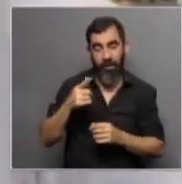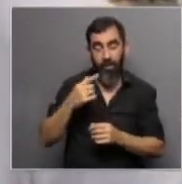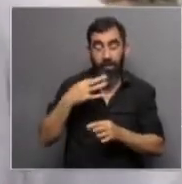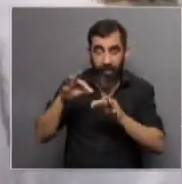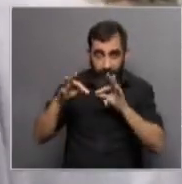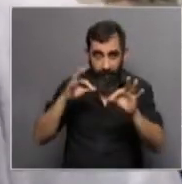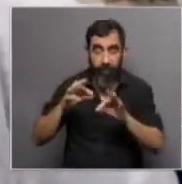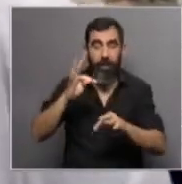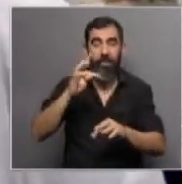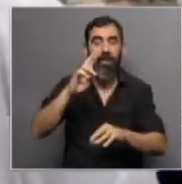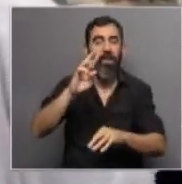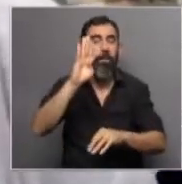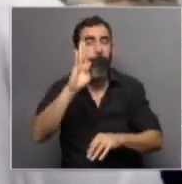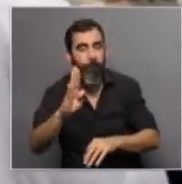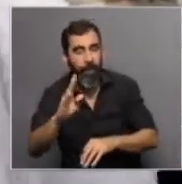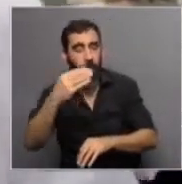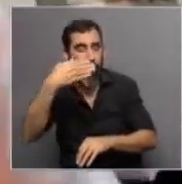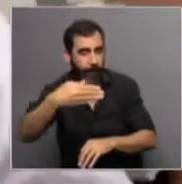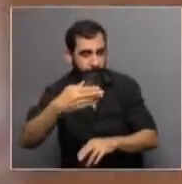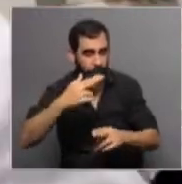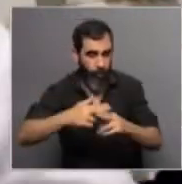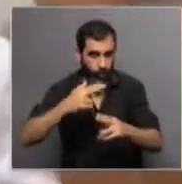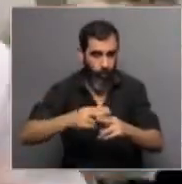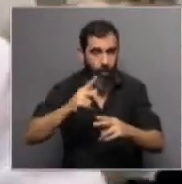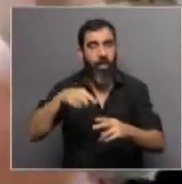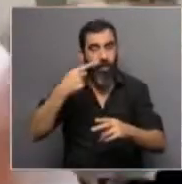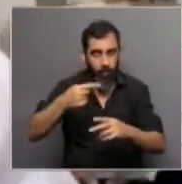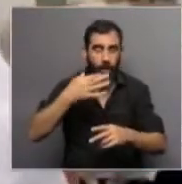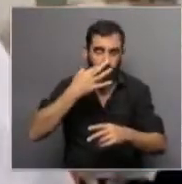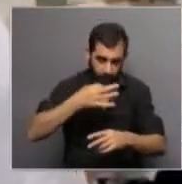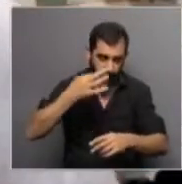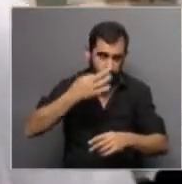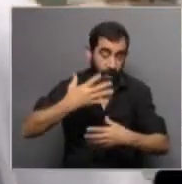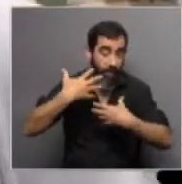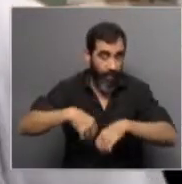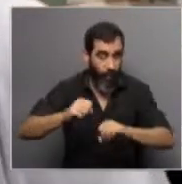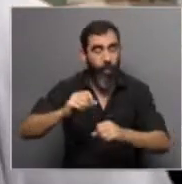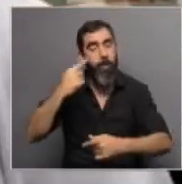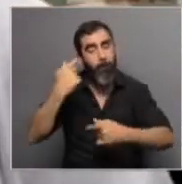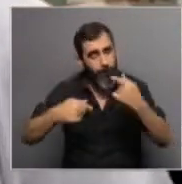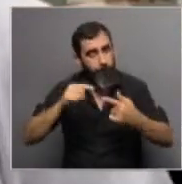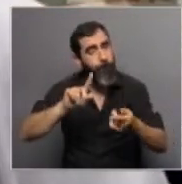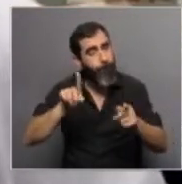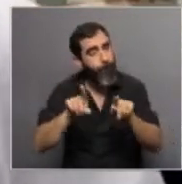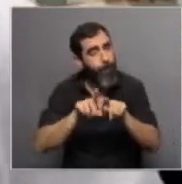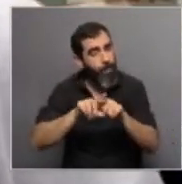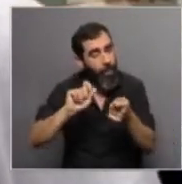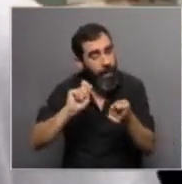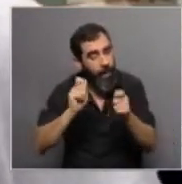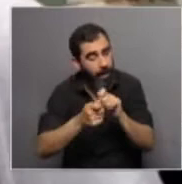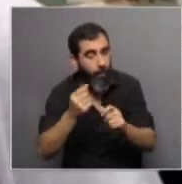los TRPB, que luego se encontró que habían otras variedades de esos mismos tipos de receptores que